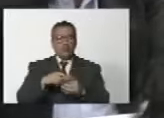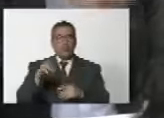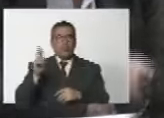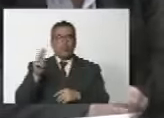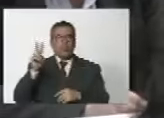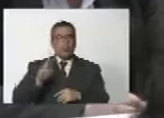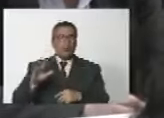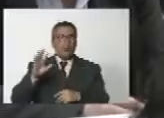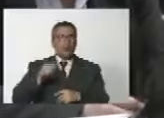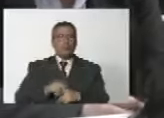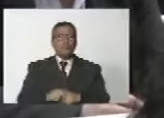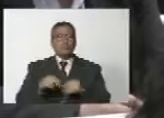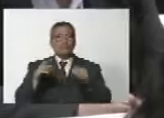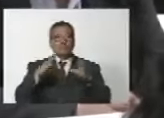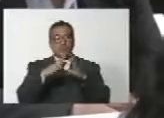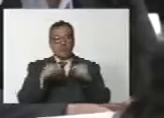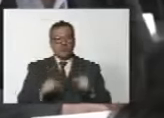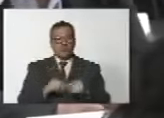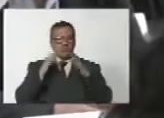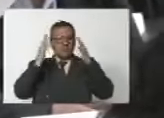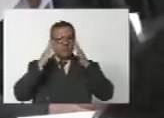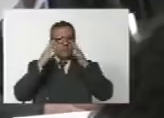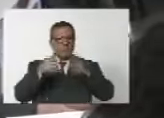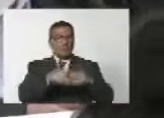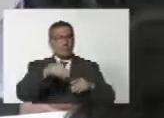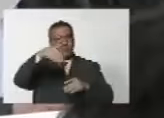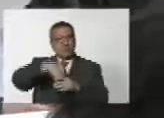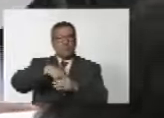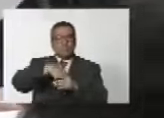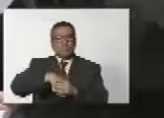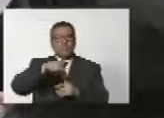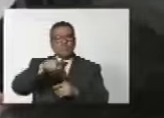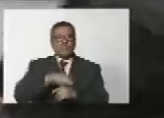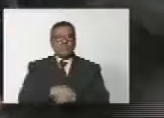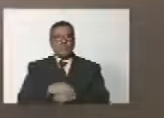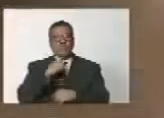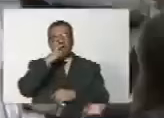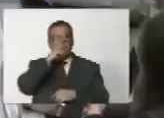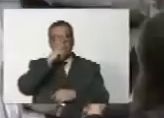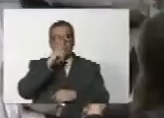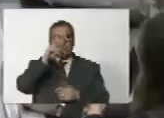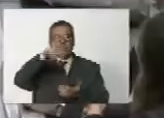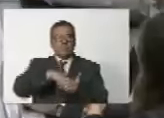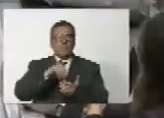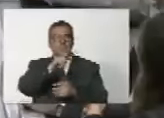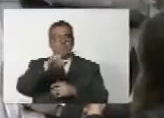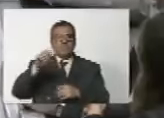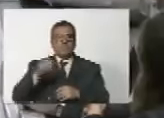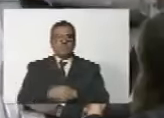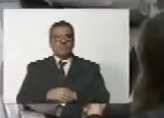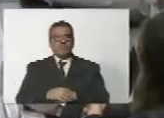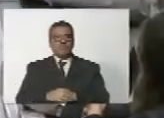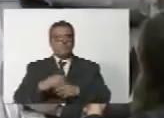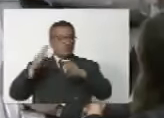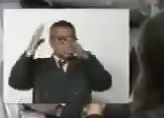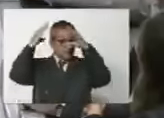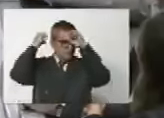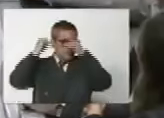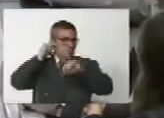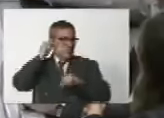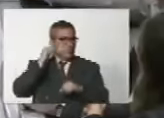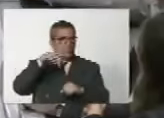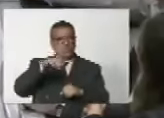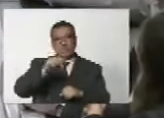República, rectora del Consejo Electoral, Nacional Electoral, año 2020, embajadora en La